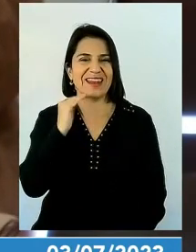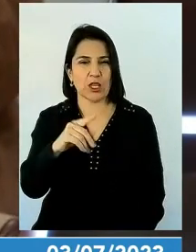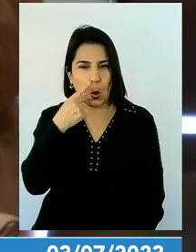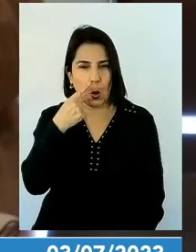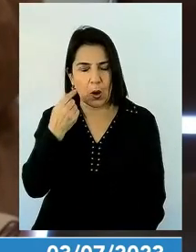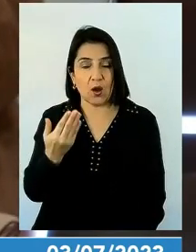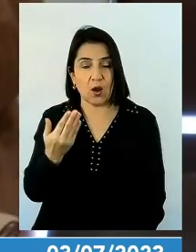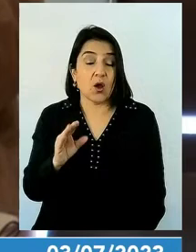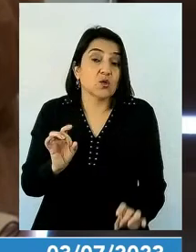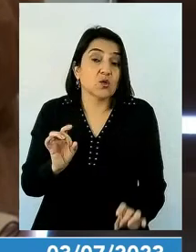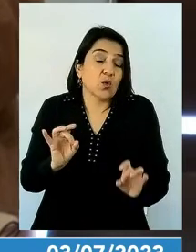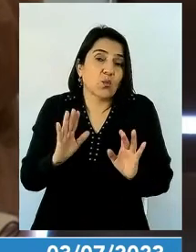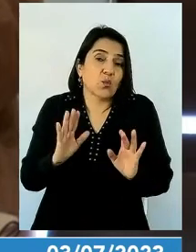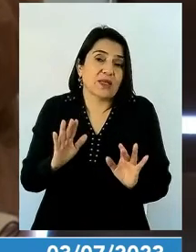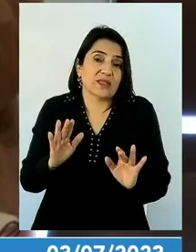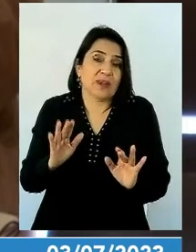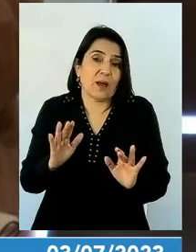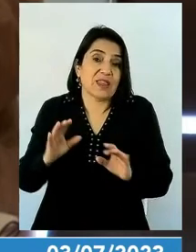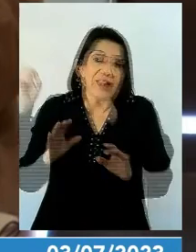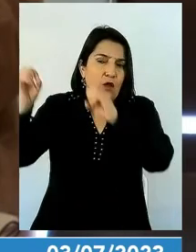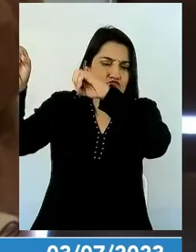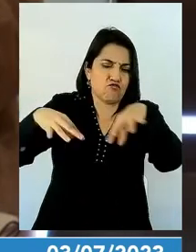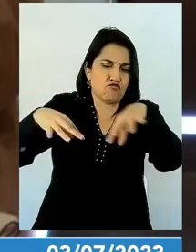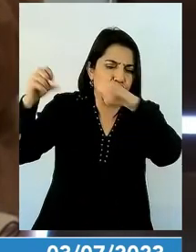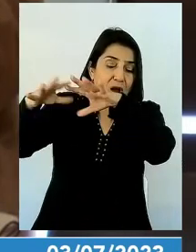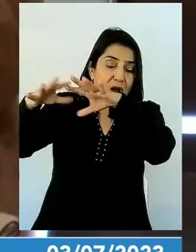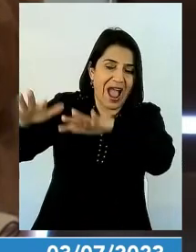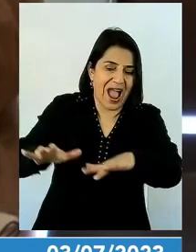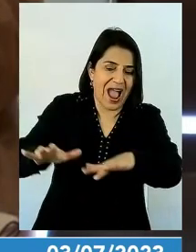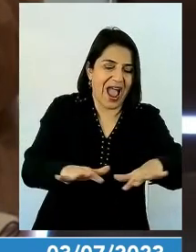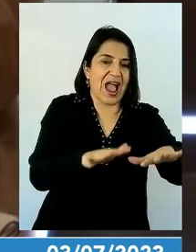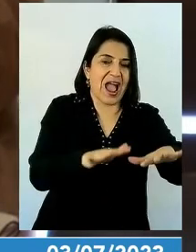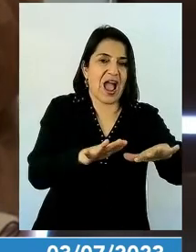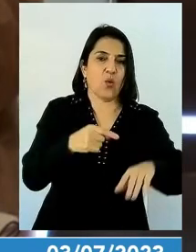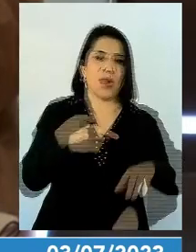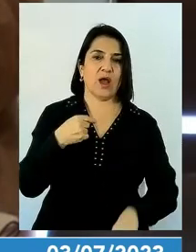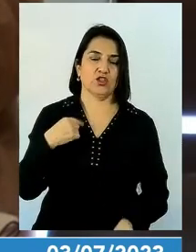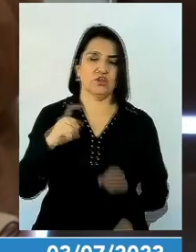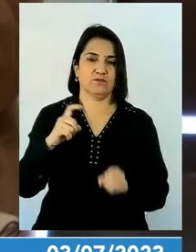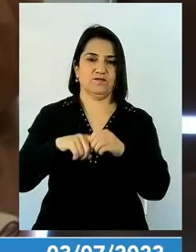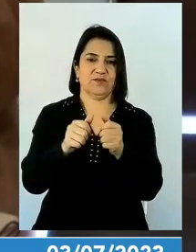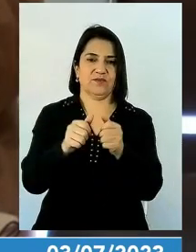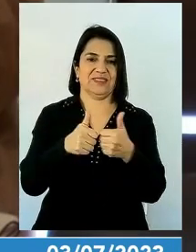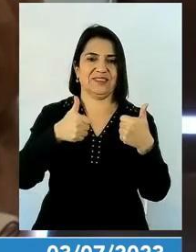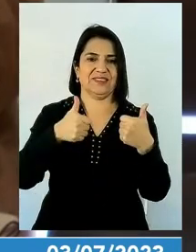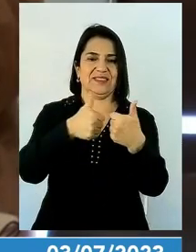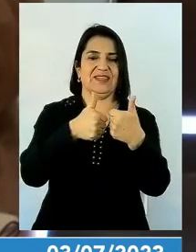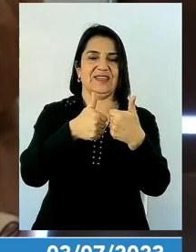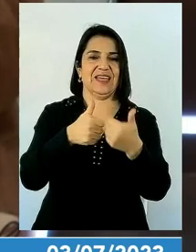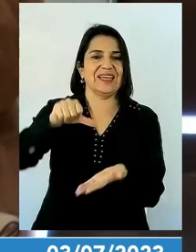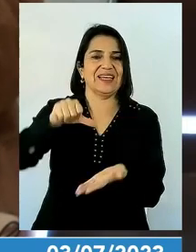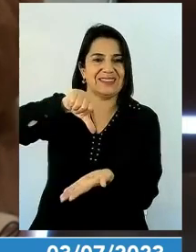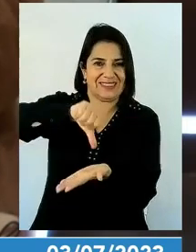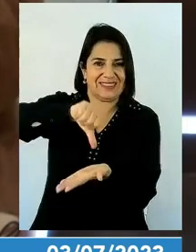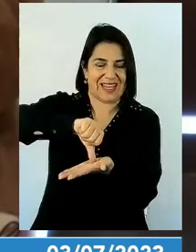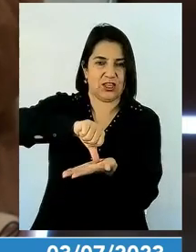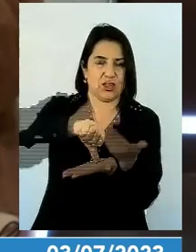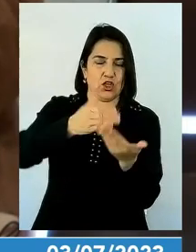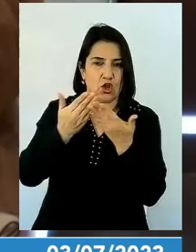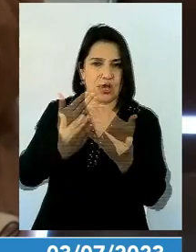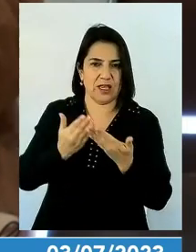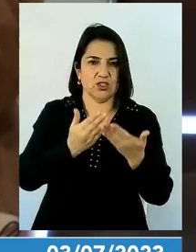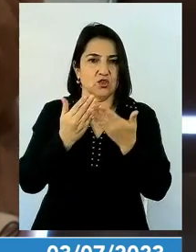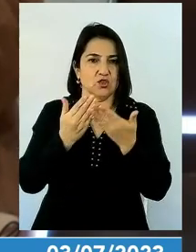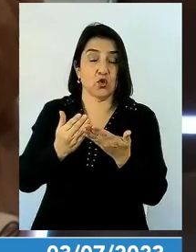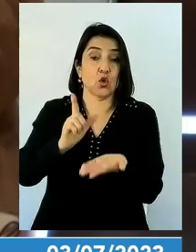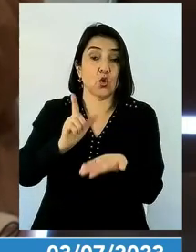traería agua. Yo pertenezco al directorio del CEASA, que es el Centro de Estudio de Zonas Áridas, y ya se está